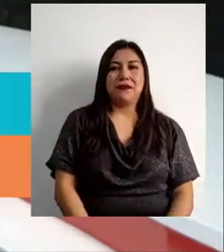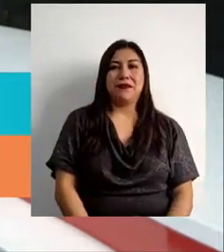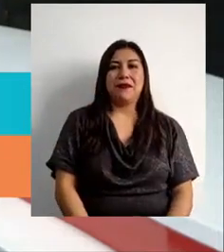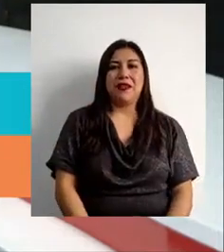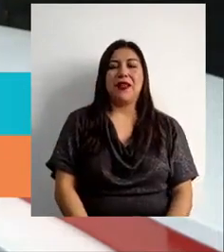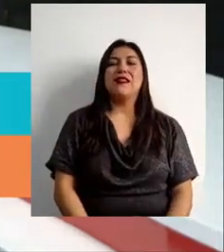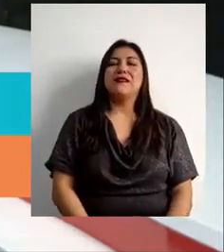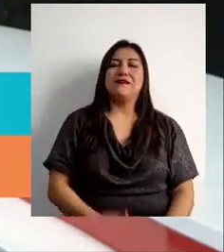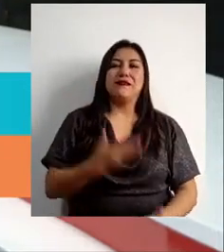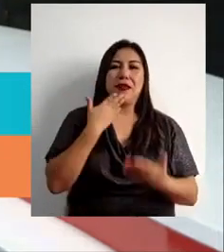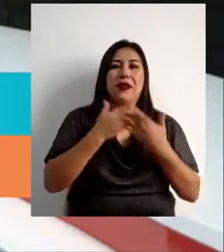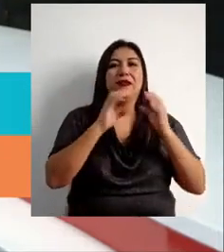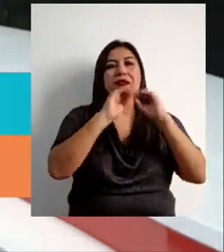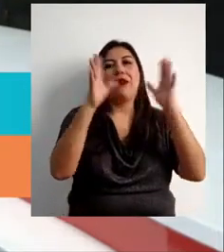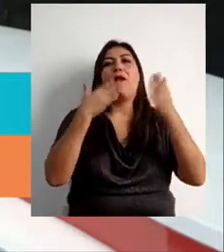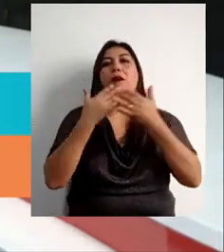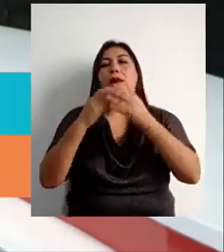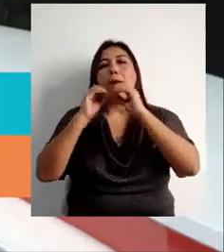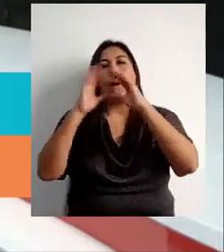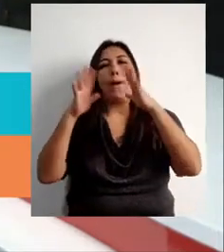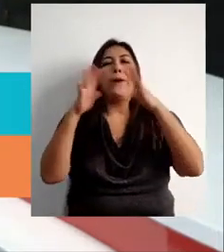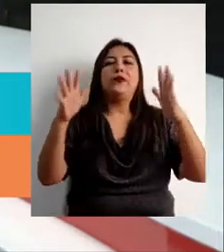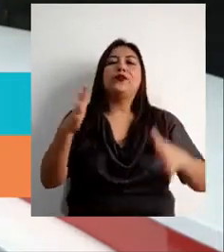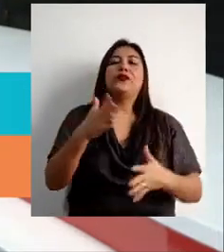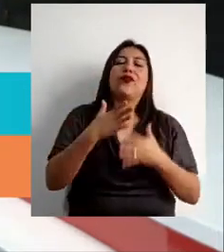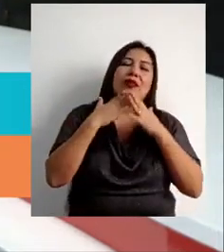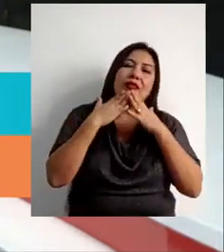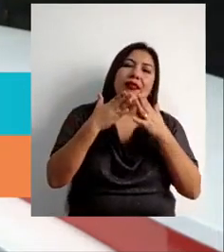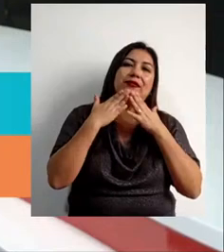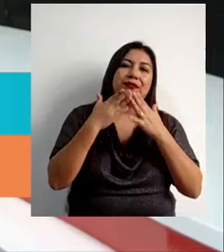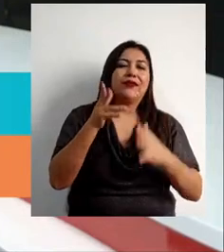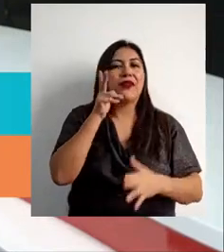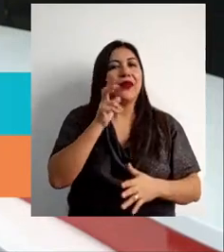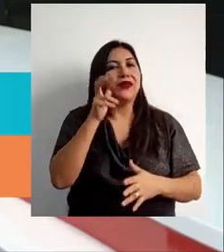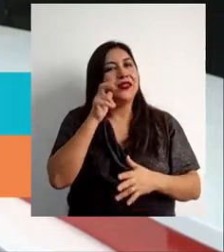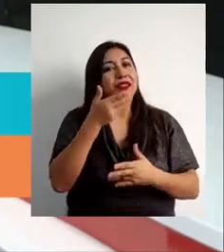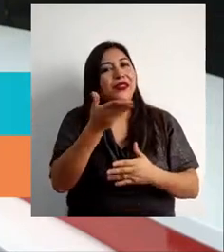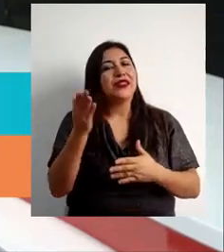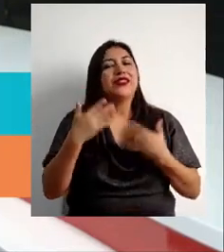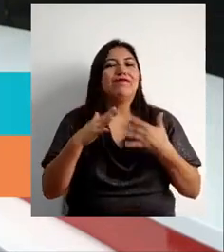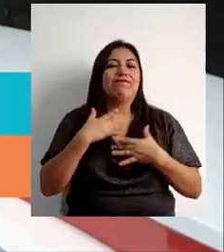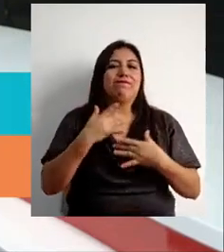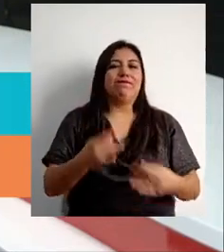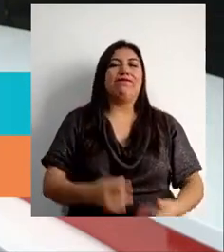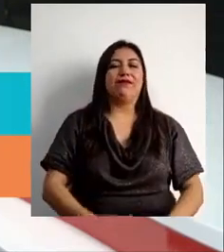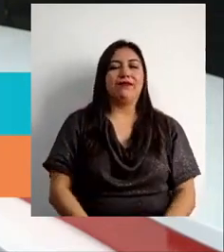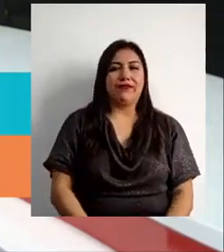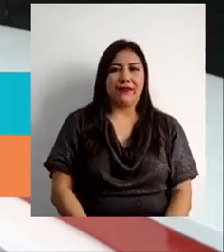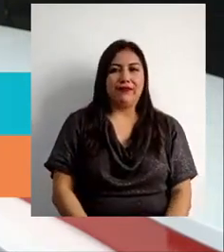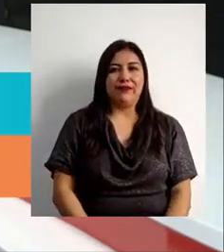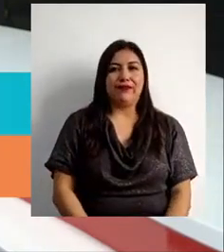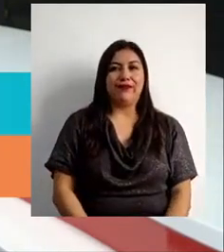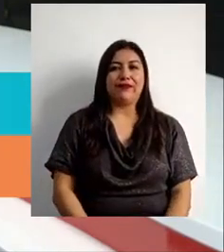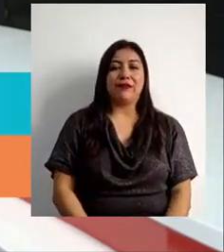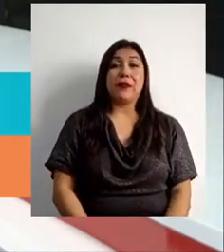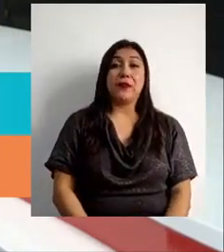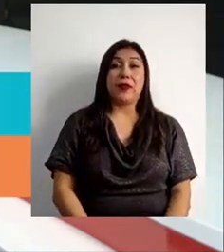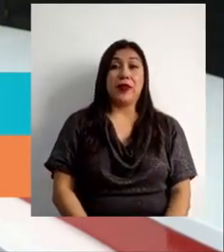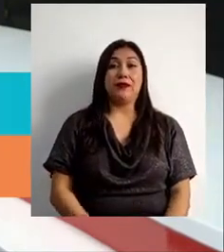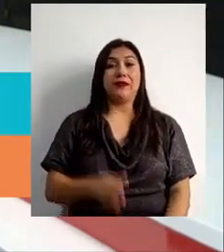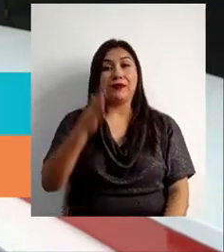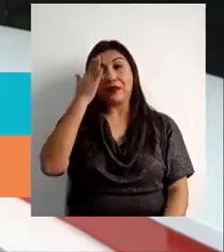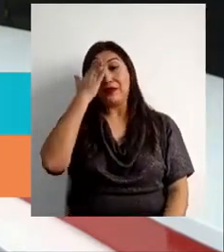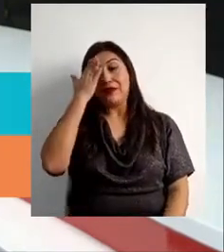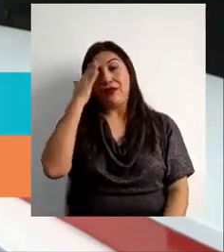Buenos días. Primero, muchísimas gracias, qué gusto escucharlos. El gusto es nuestro, Luisa. Cuéntanos, Luisa, sabemos que los ánimos